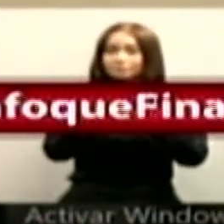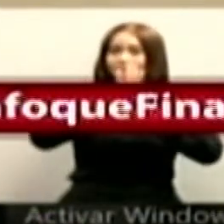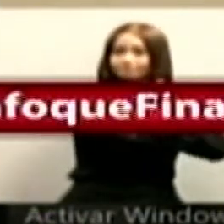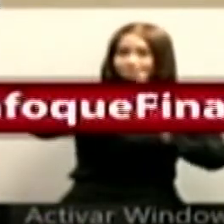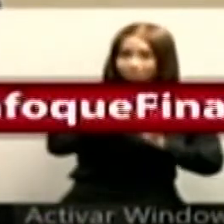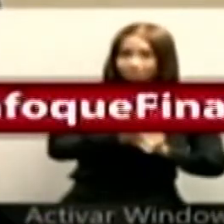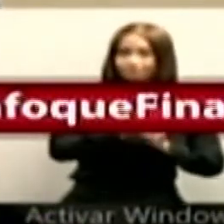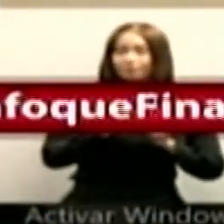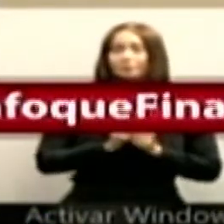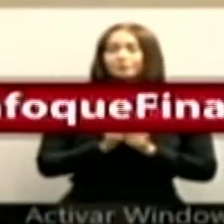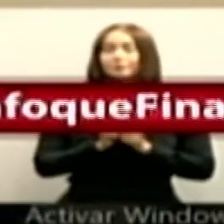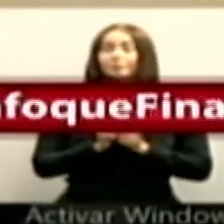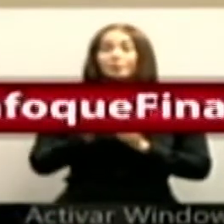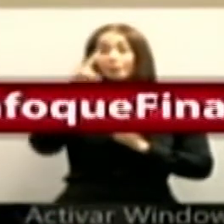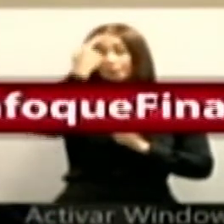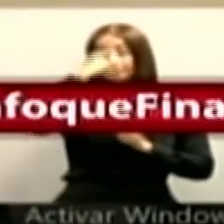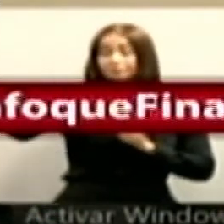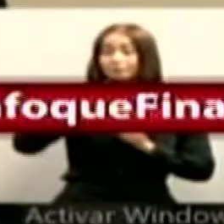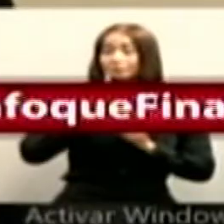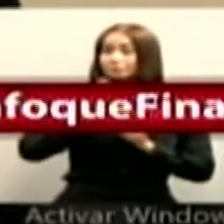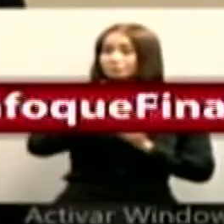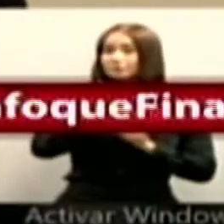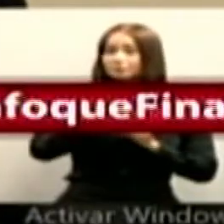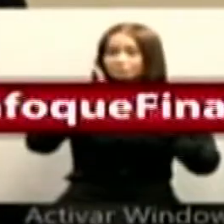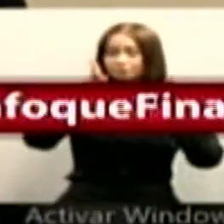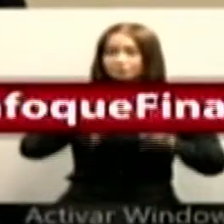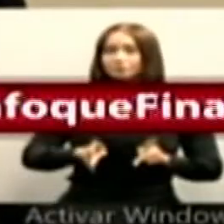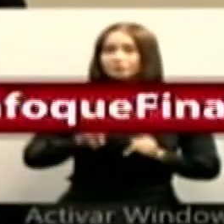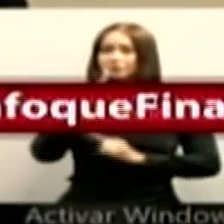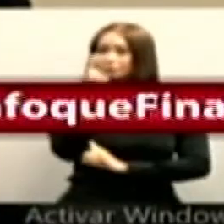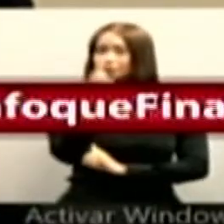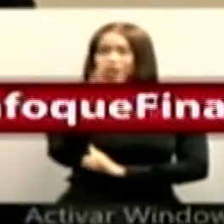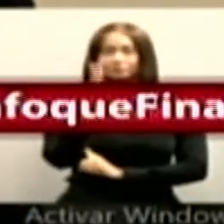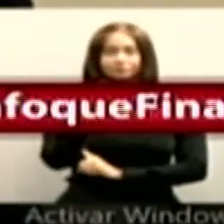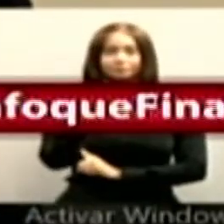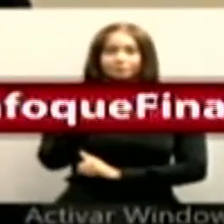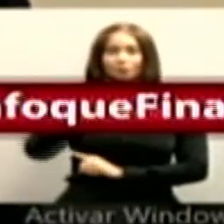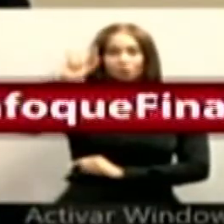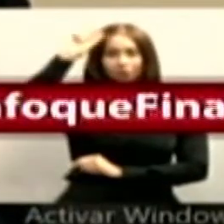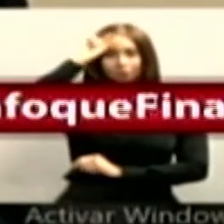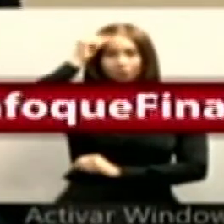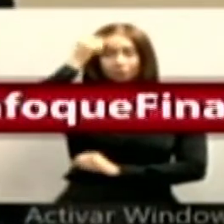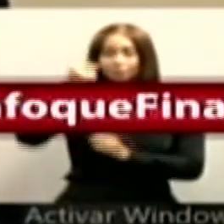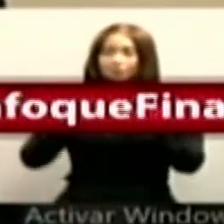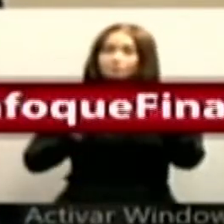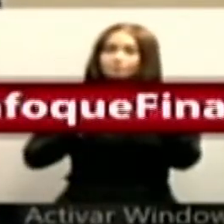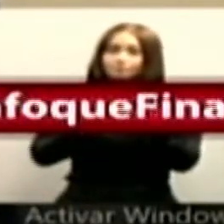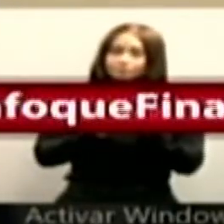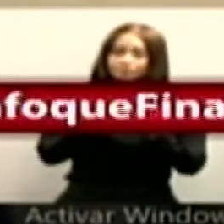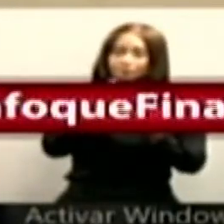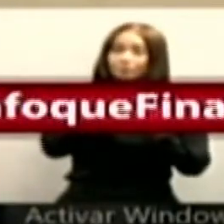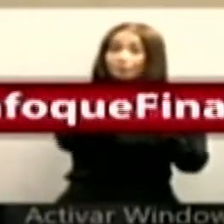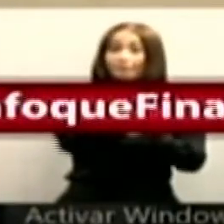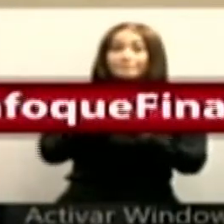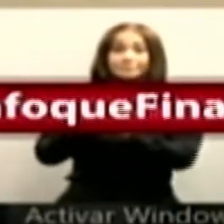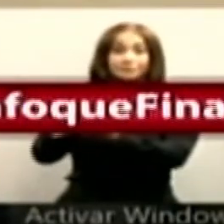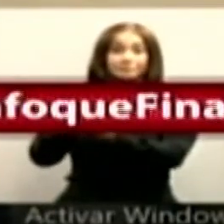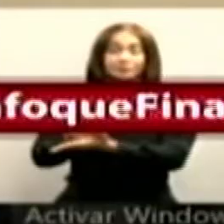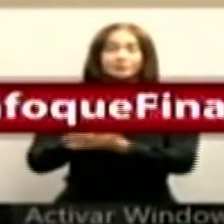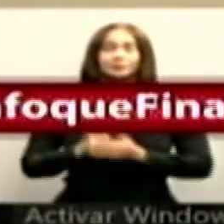solo. Estamos a su lado para ayudarlo. Sin embargo, no hemos descuidado el resto de